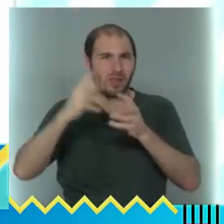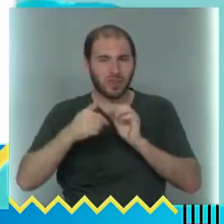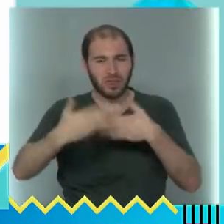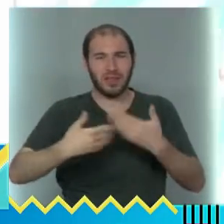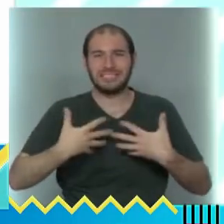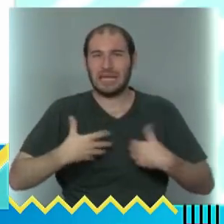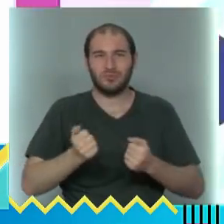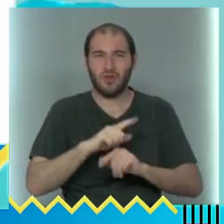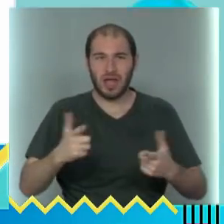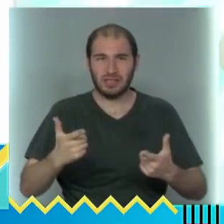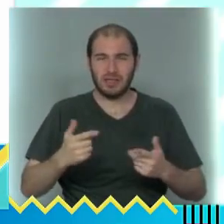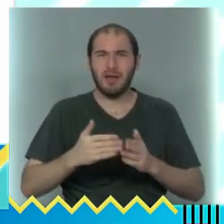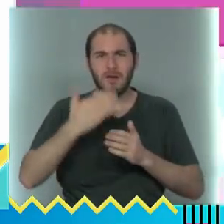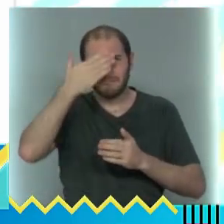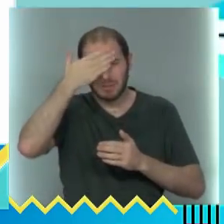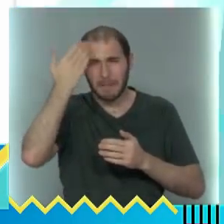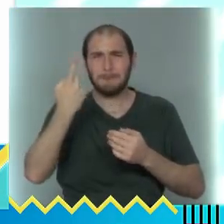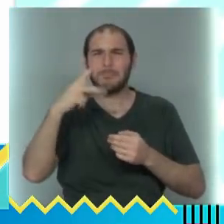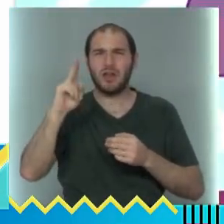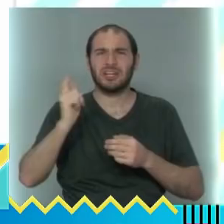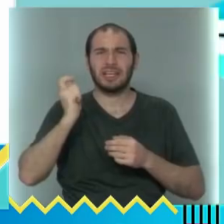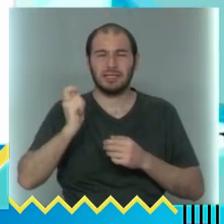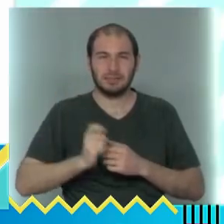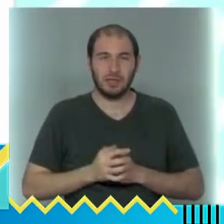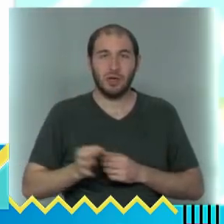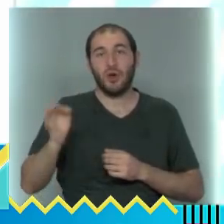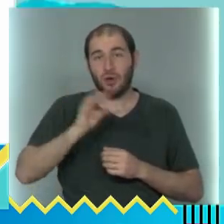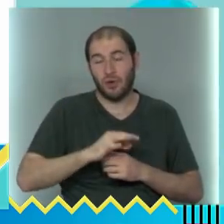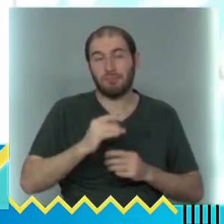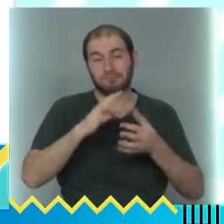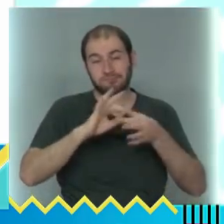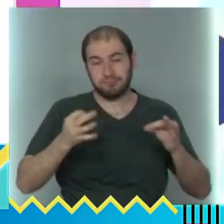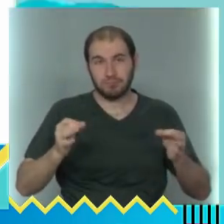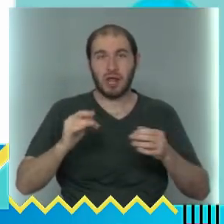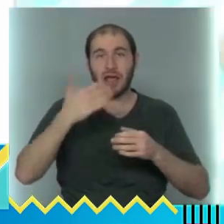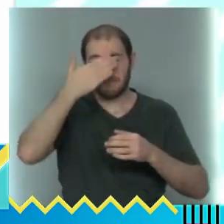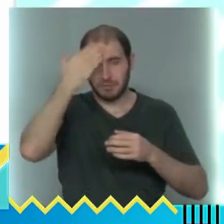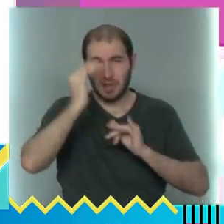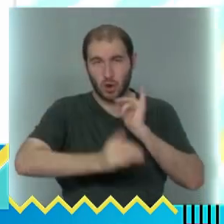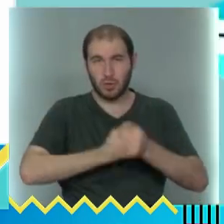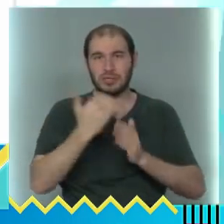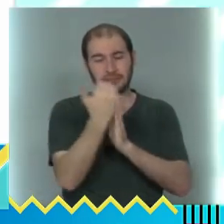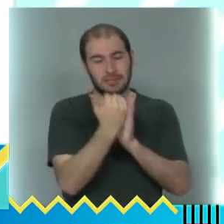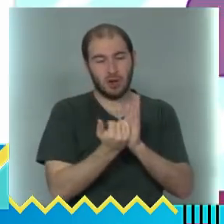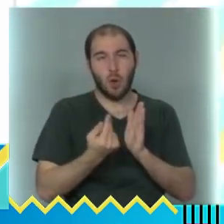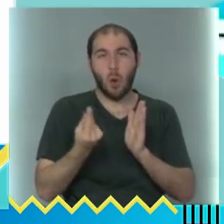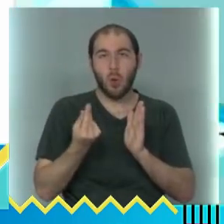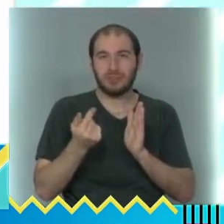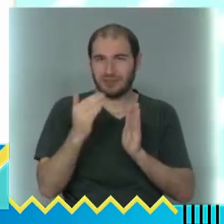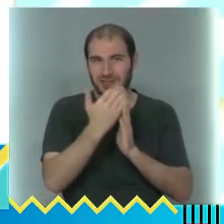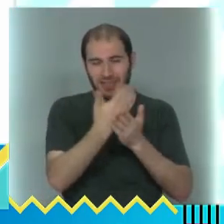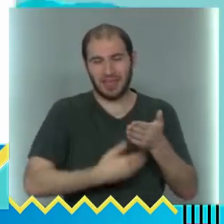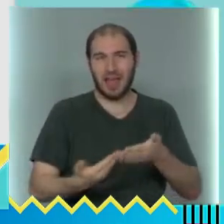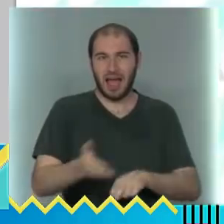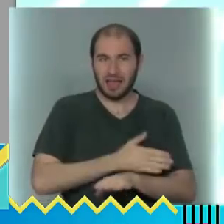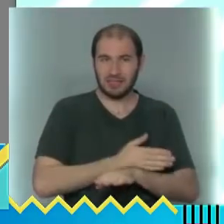cura y que afecta principalmente, o por lo menos desde la definición de la enfermedad y de los criterios que nosotros utilizamos como